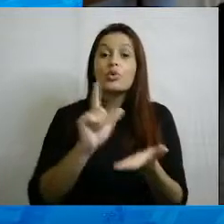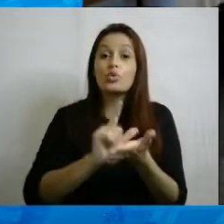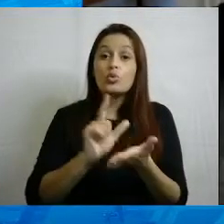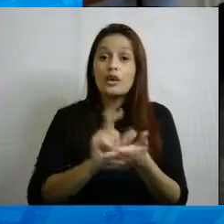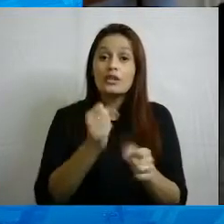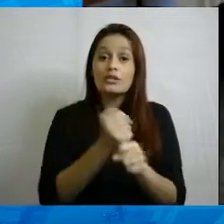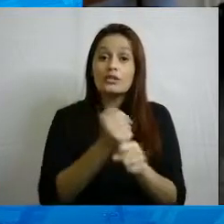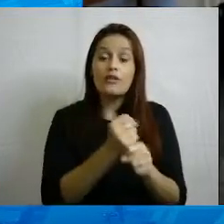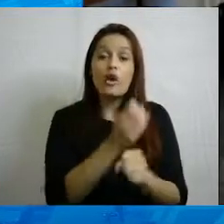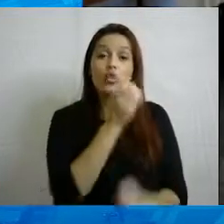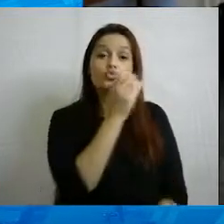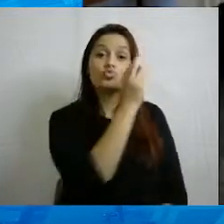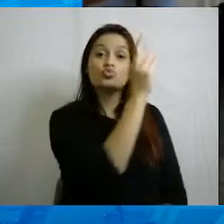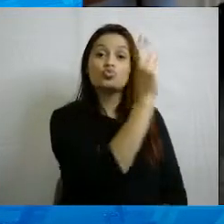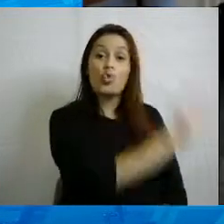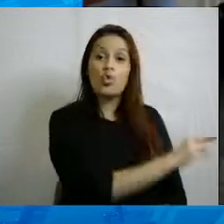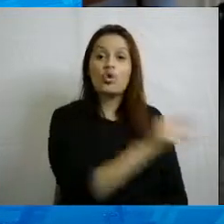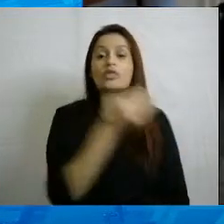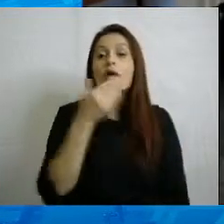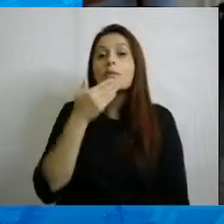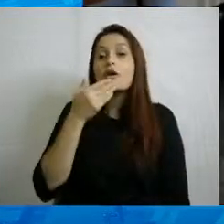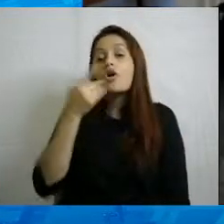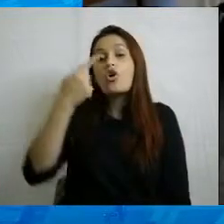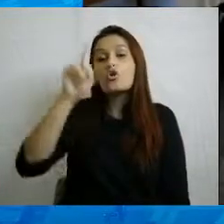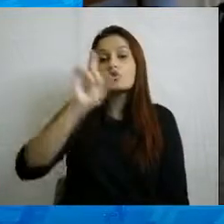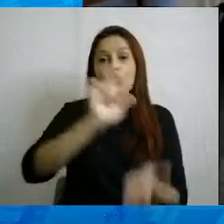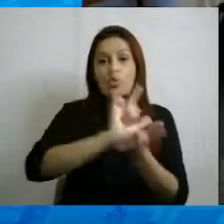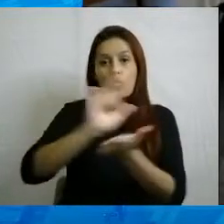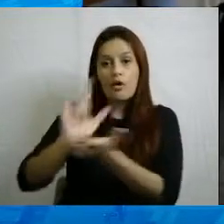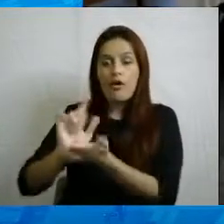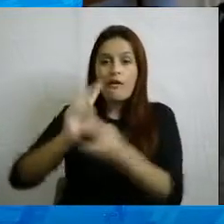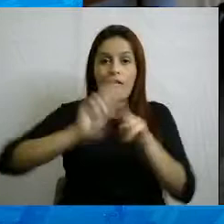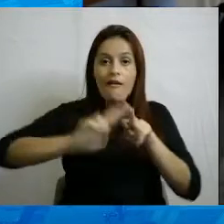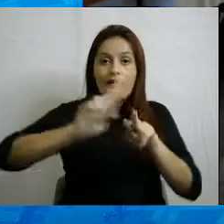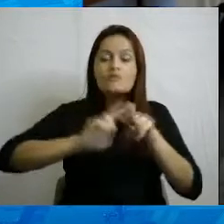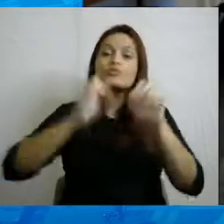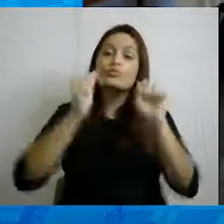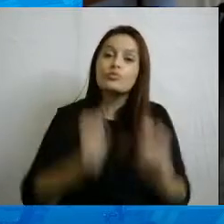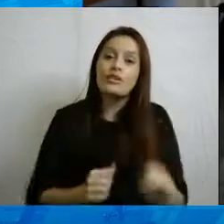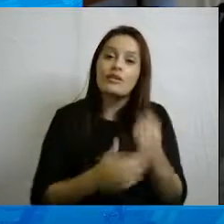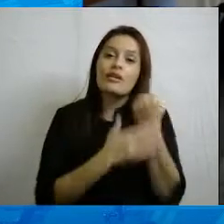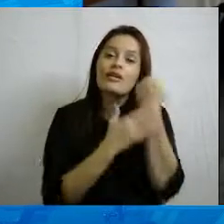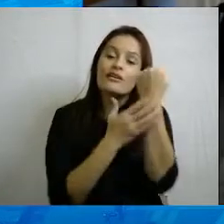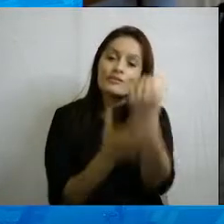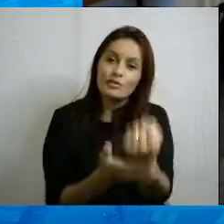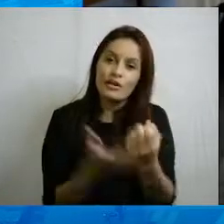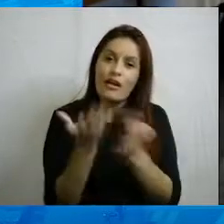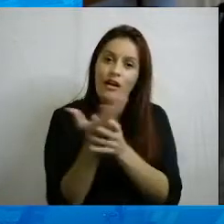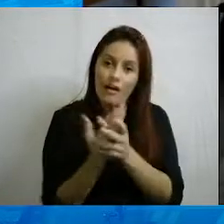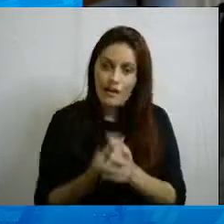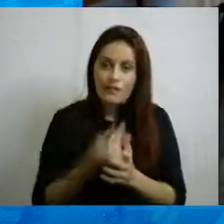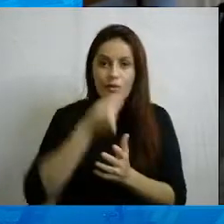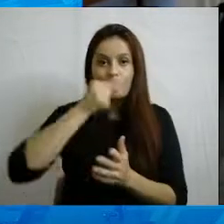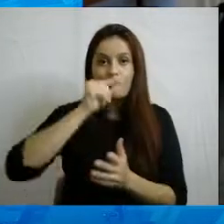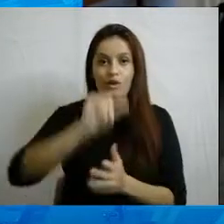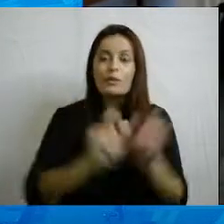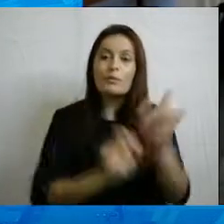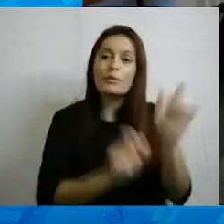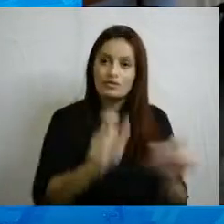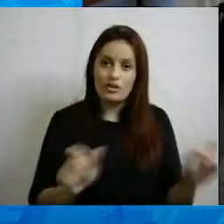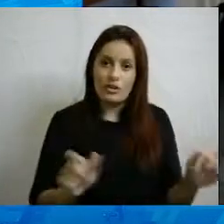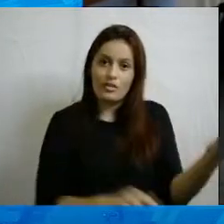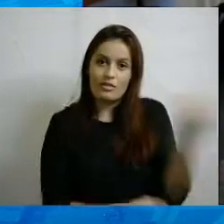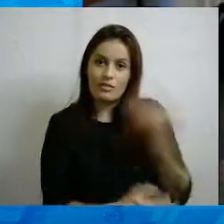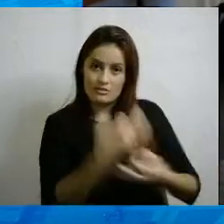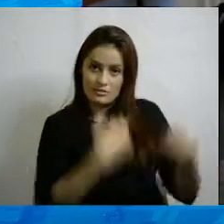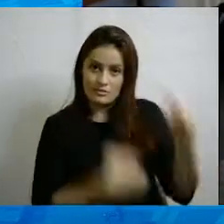sector sur y en otras localidades que ya lo estamos haciendo, podamos dar solución concreta en el corto plazo a lo que ustedes nos están